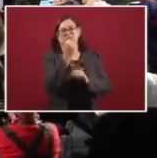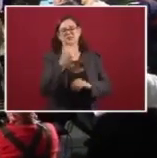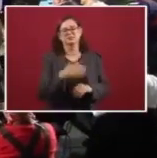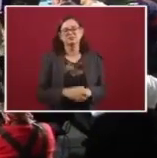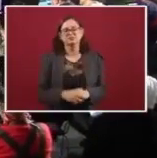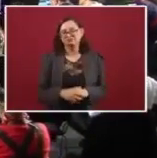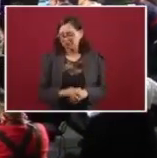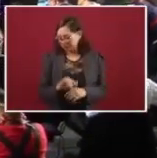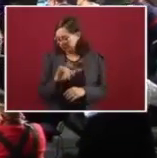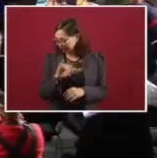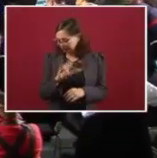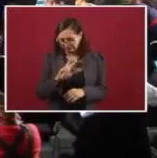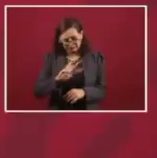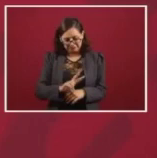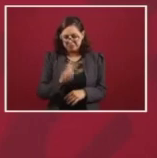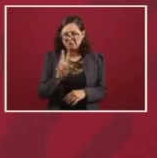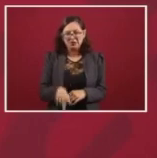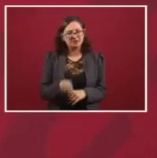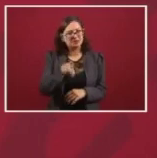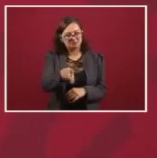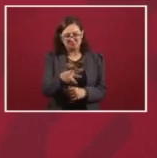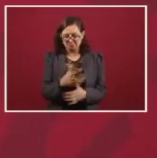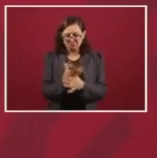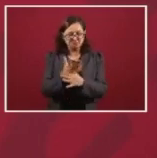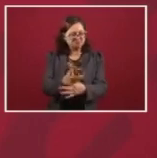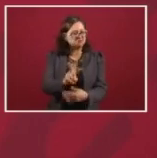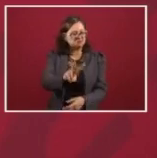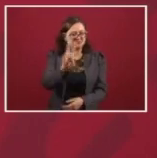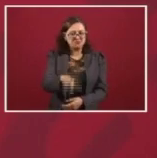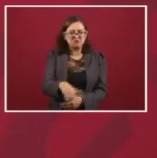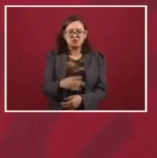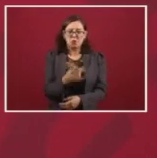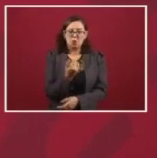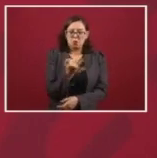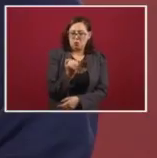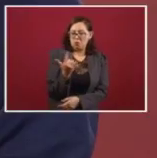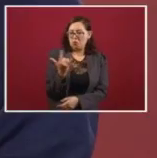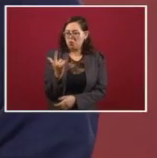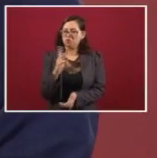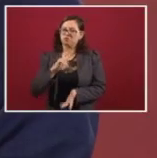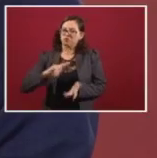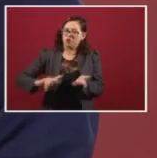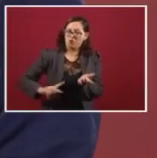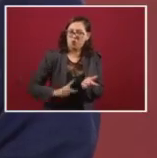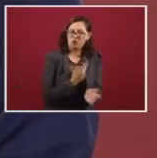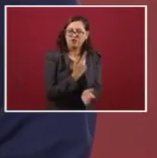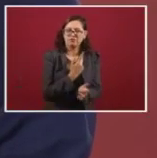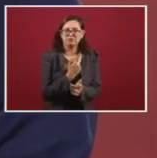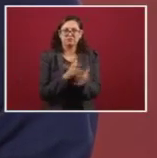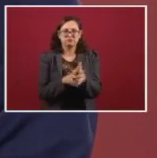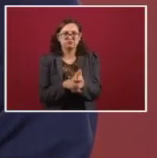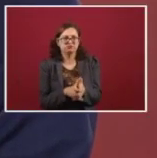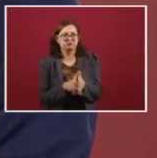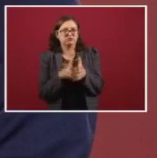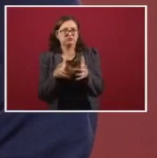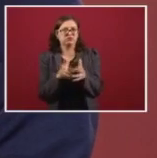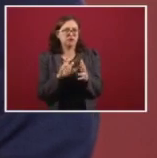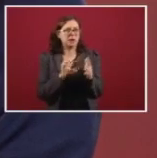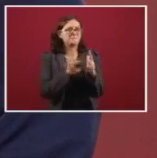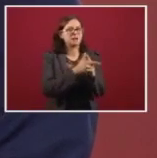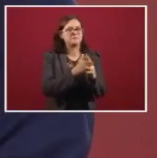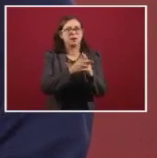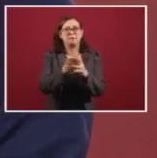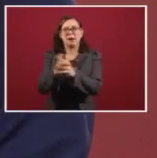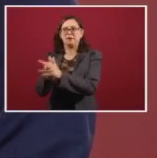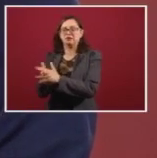que dices, en junio, julio ha habido un repunte. Hoy, por